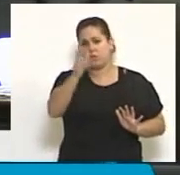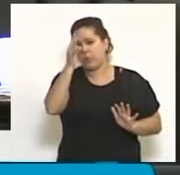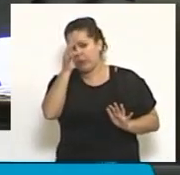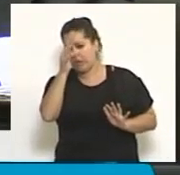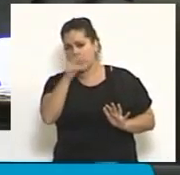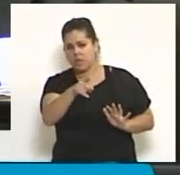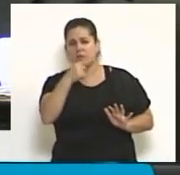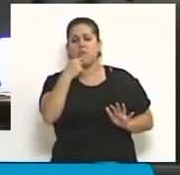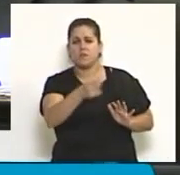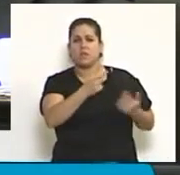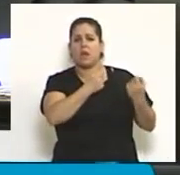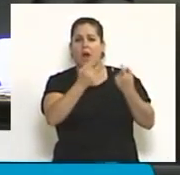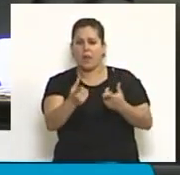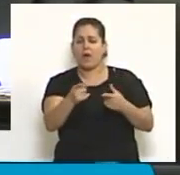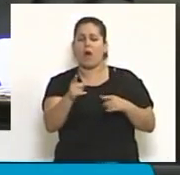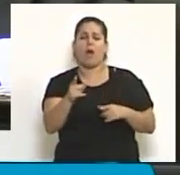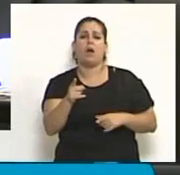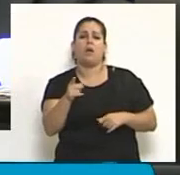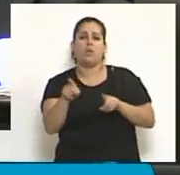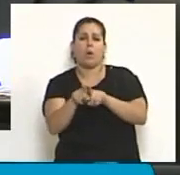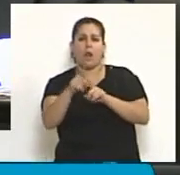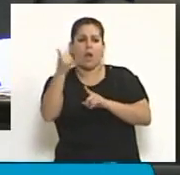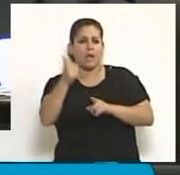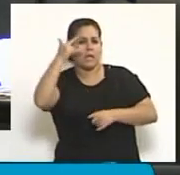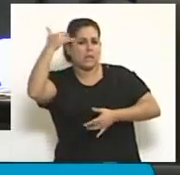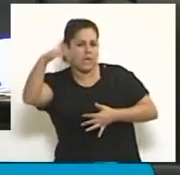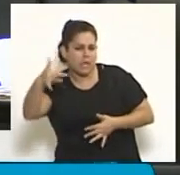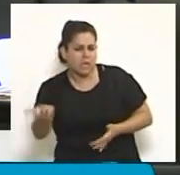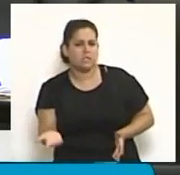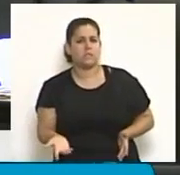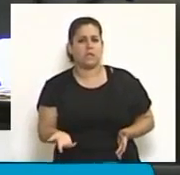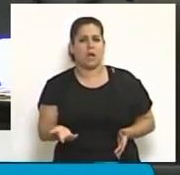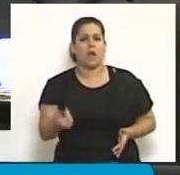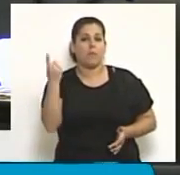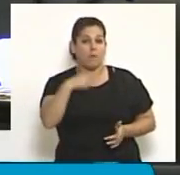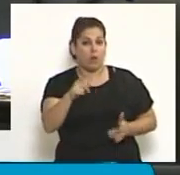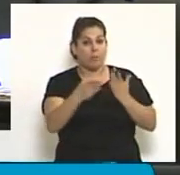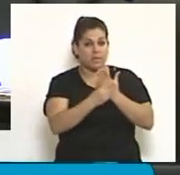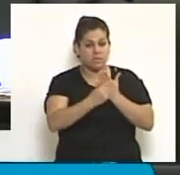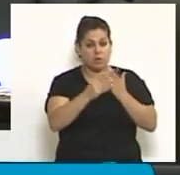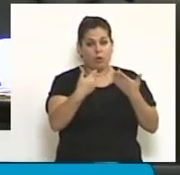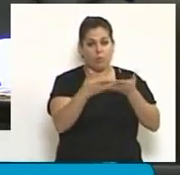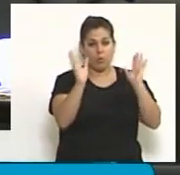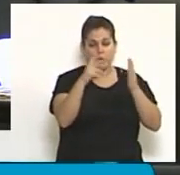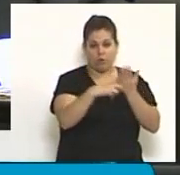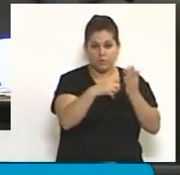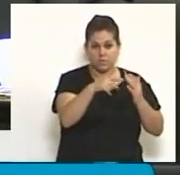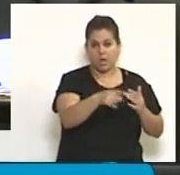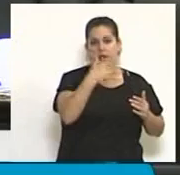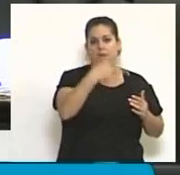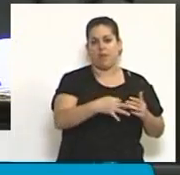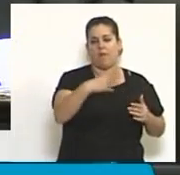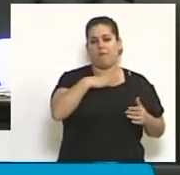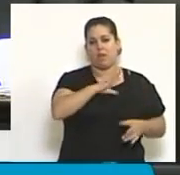25.520, por la que se otorgaban auténticas facultades de inteligencia, a pesar de que el Ministerio Público Fiscal no